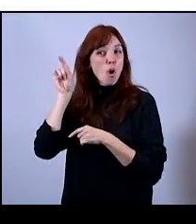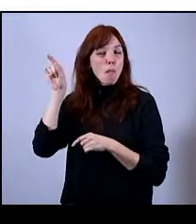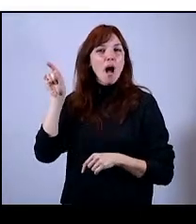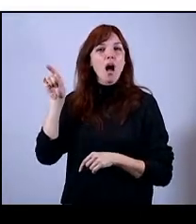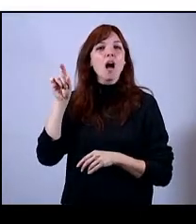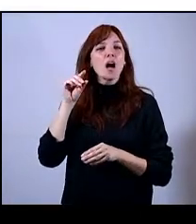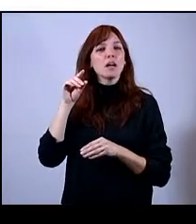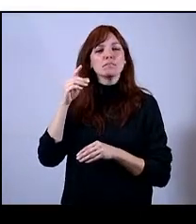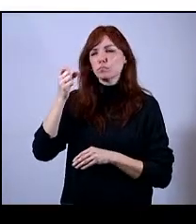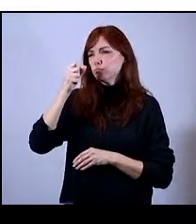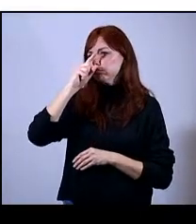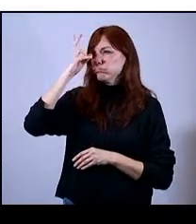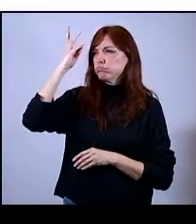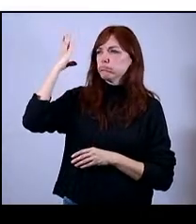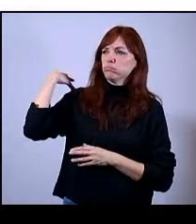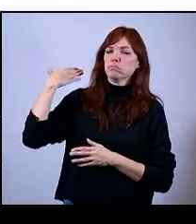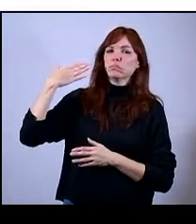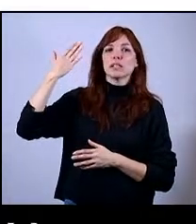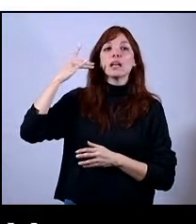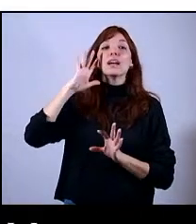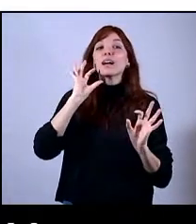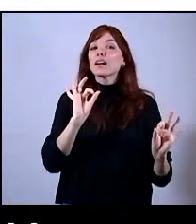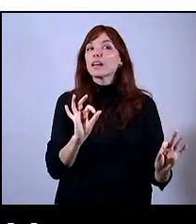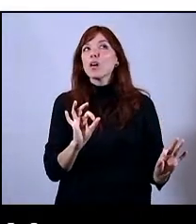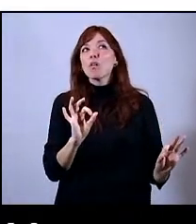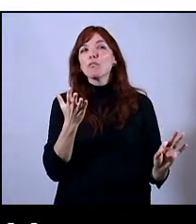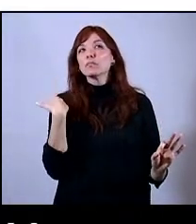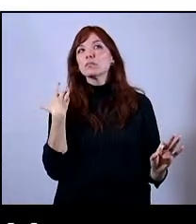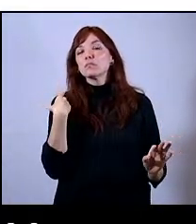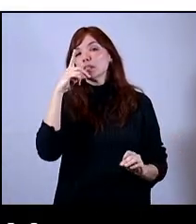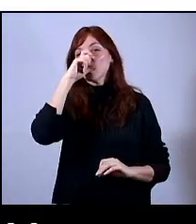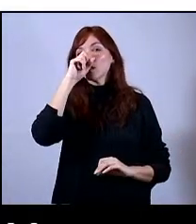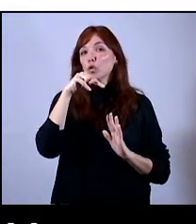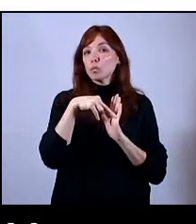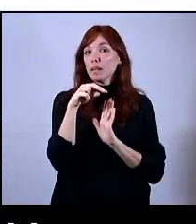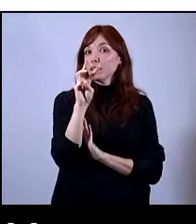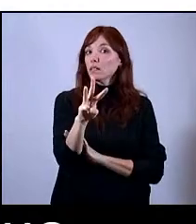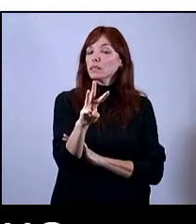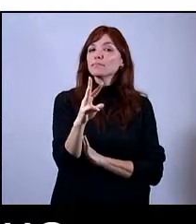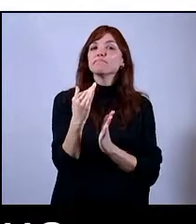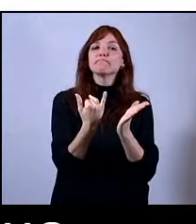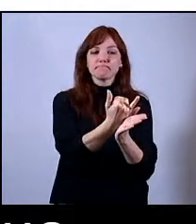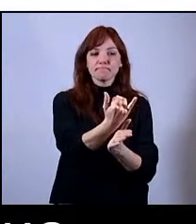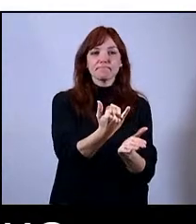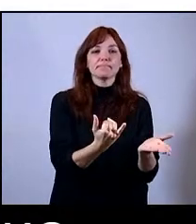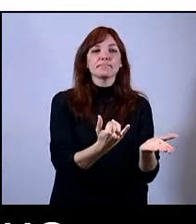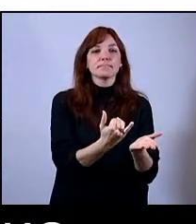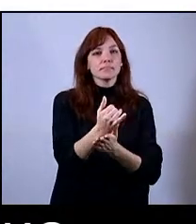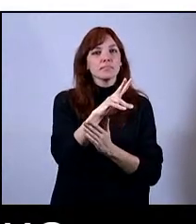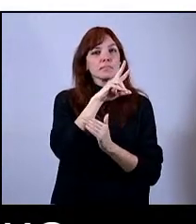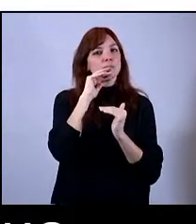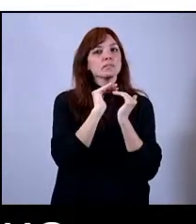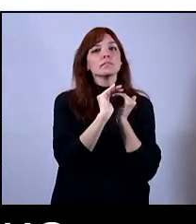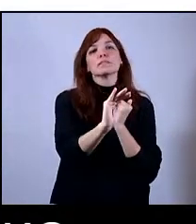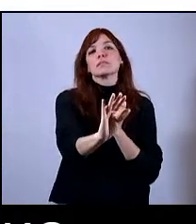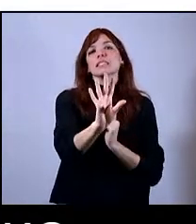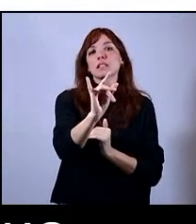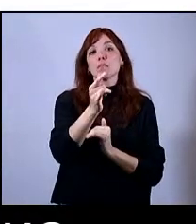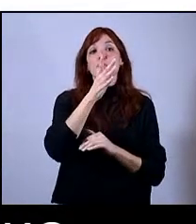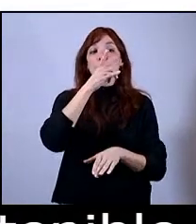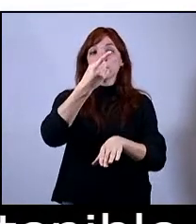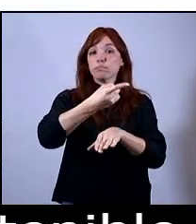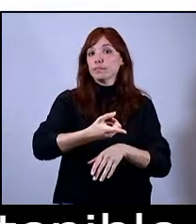hace muchos años, creo recordar que desde el 2003, que están cultivando de una manera sostenible porque les obliga